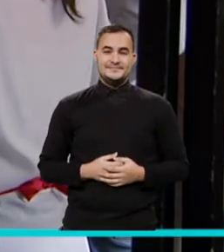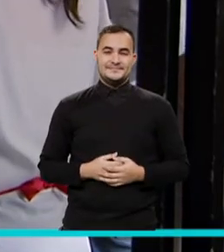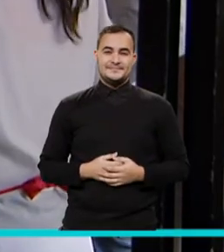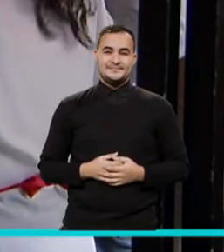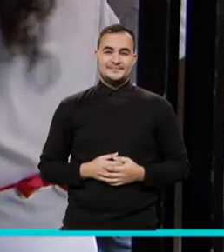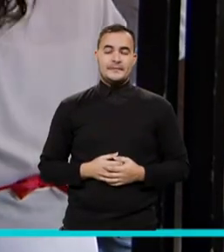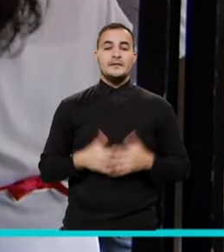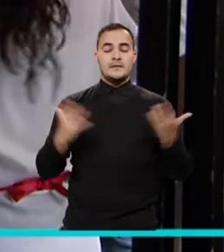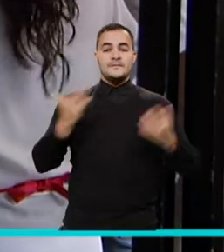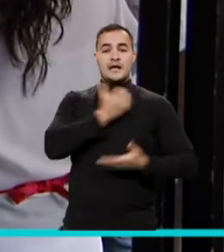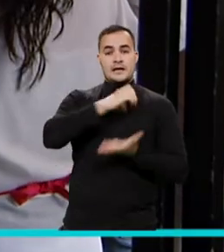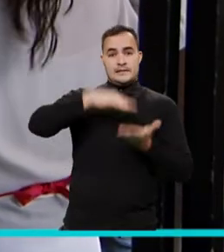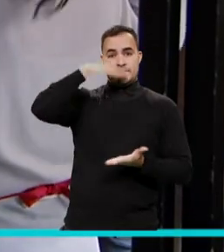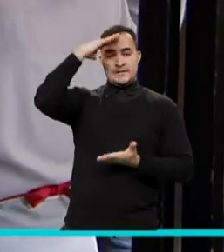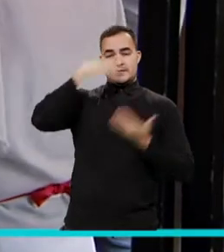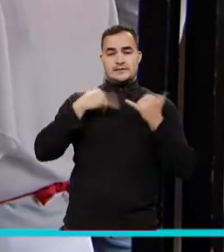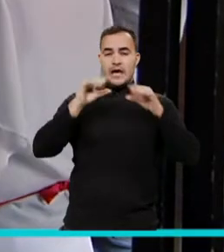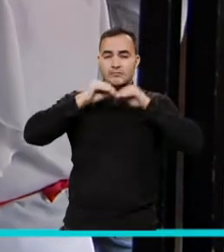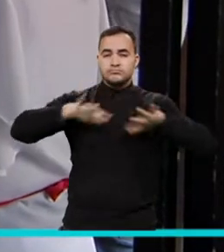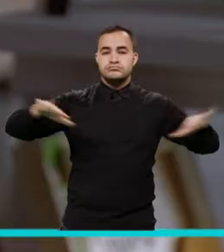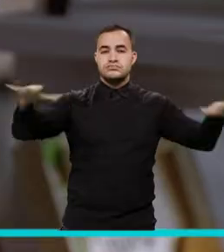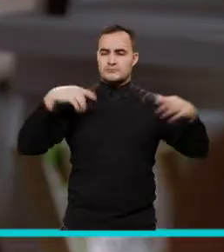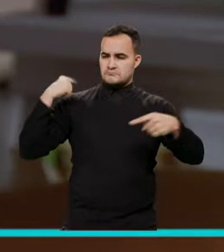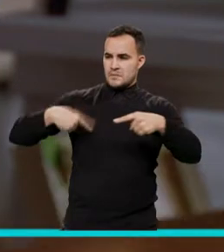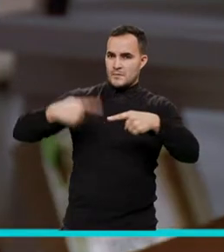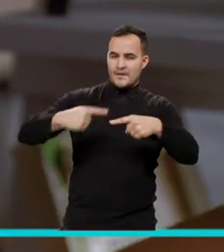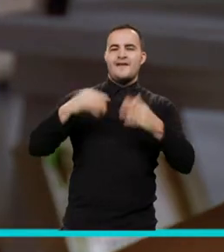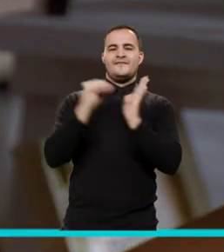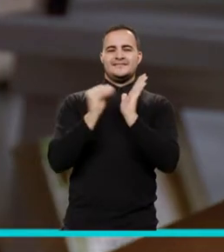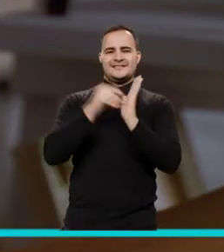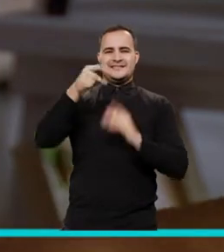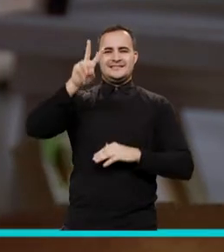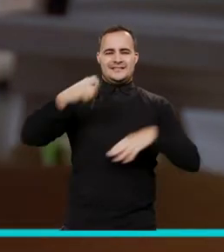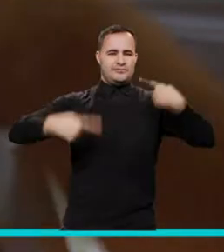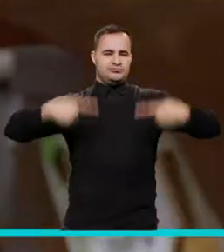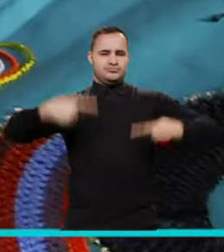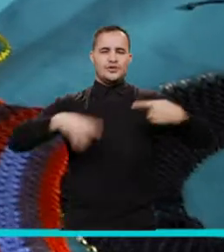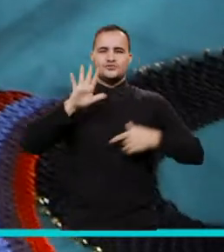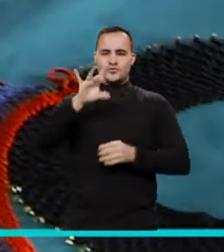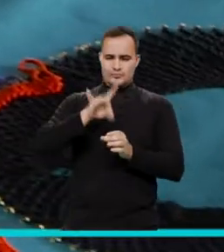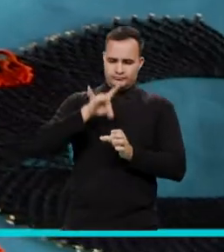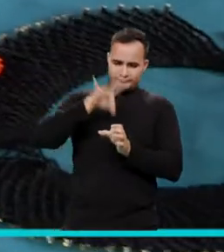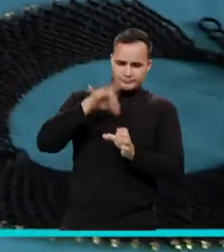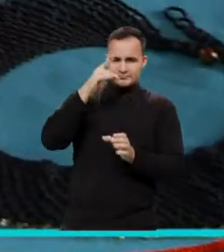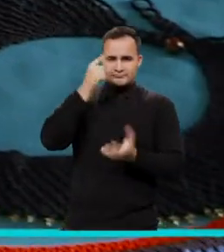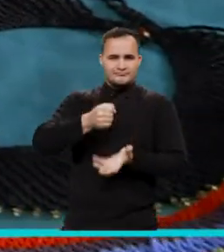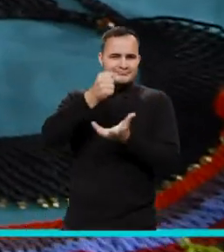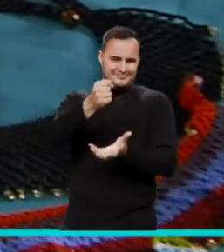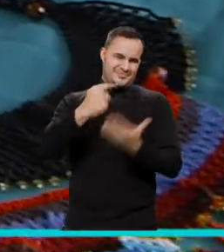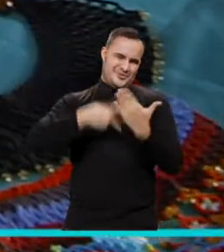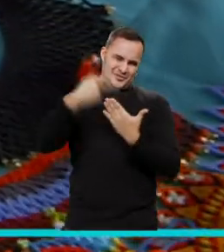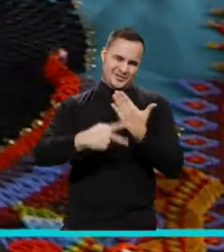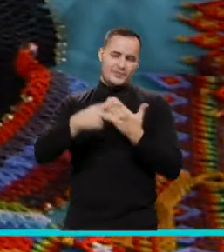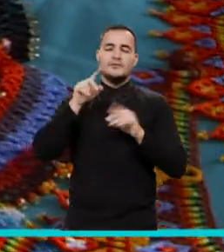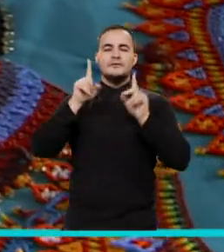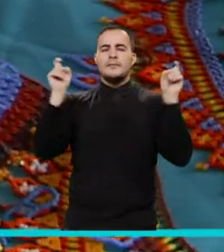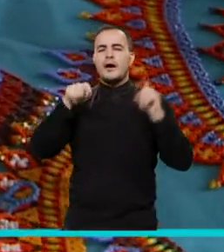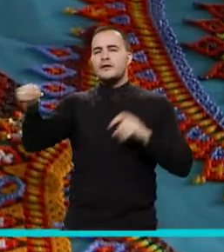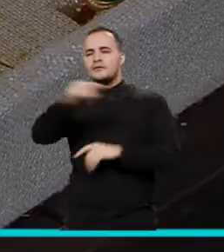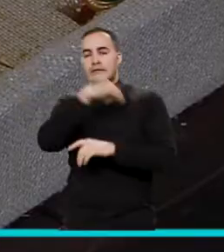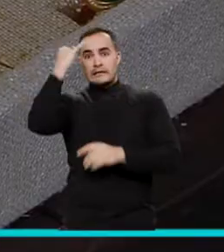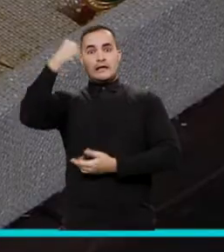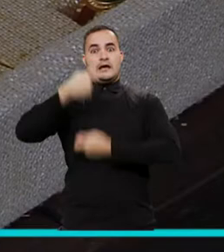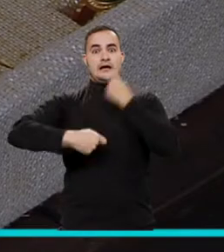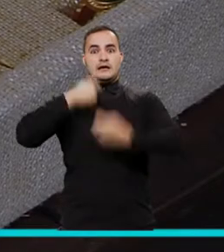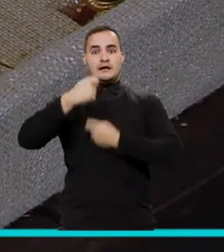La Alcaldía de Medellín presentó la edición número 17 del concurso Capital Semilla, que premia las mejores ideas de negocio